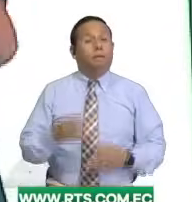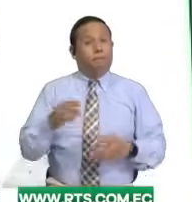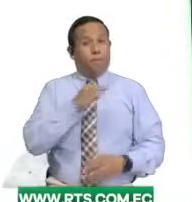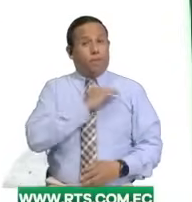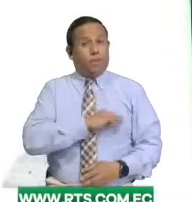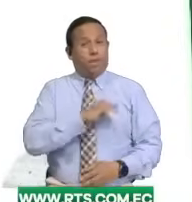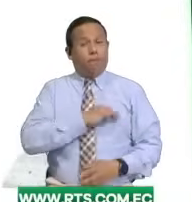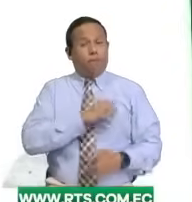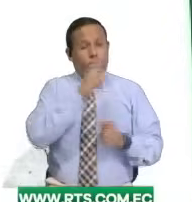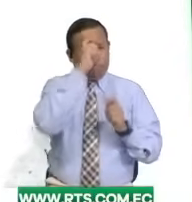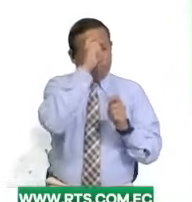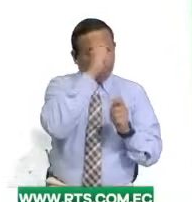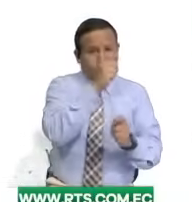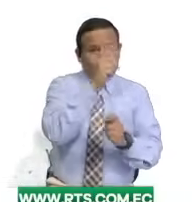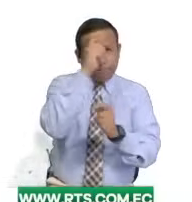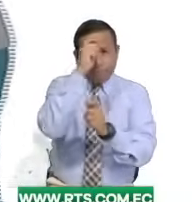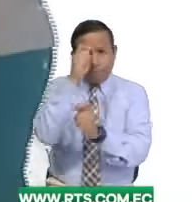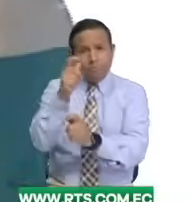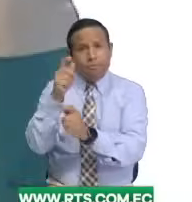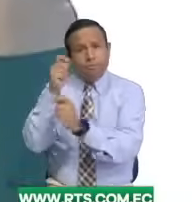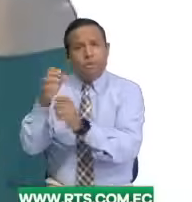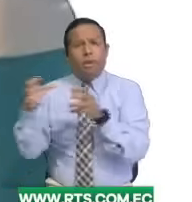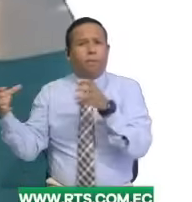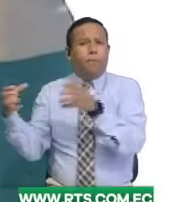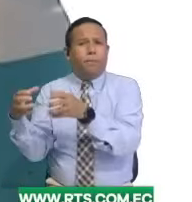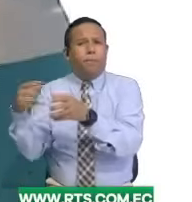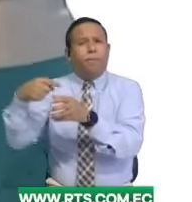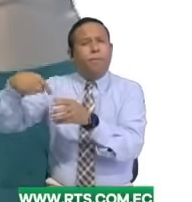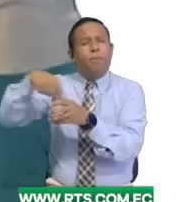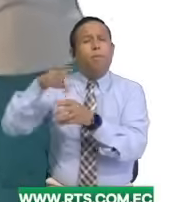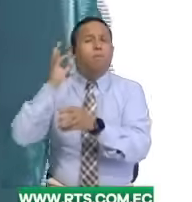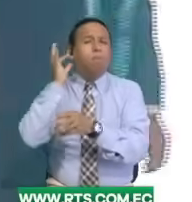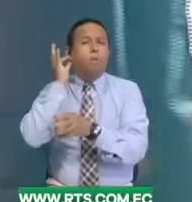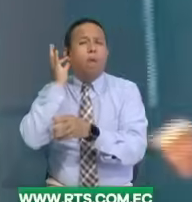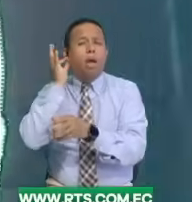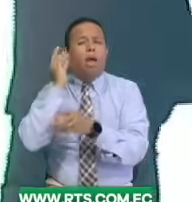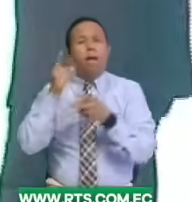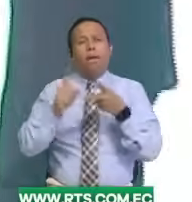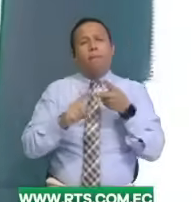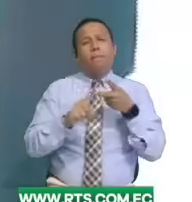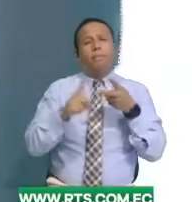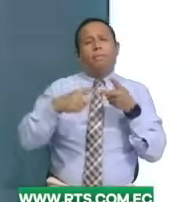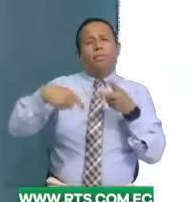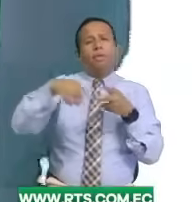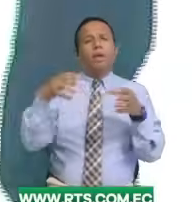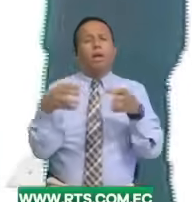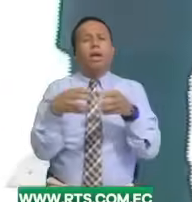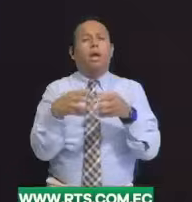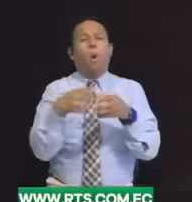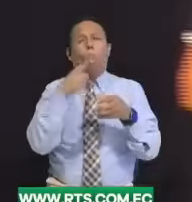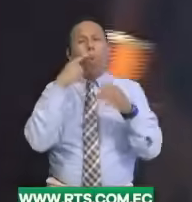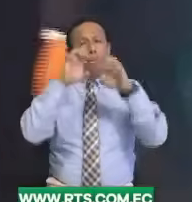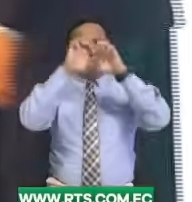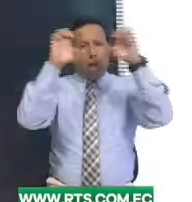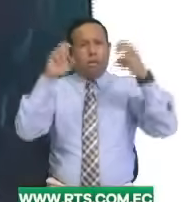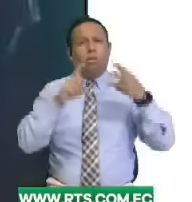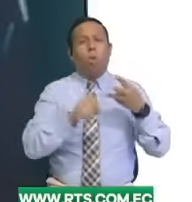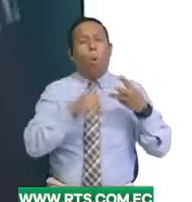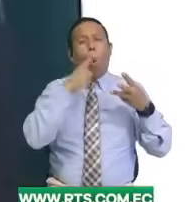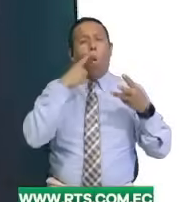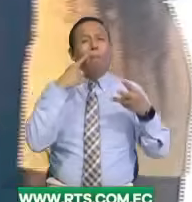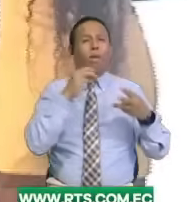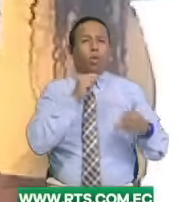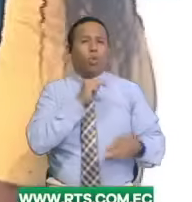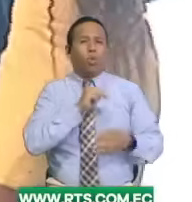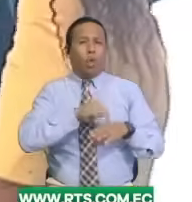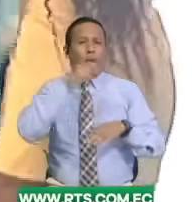entregó condecoraciones a la Benemérita Sociedad de Beneficencia de Señoras, al empresario Bruno Leone, al notario Humberto Moya y